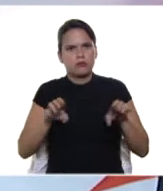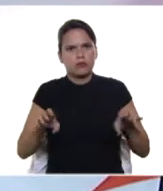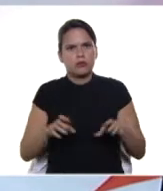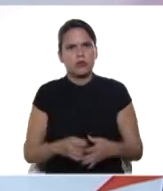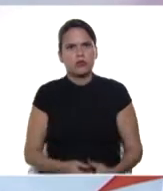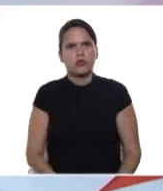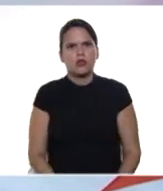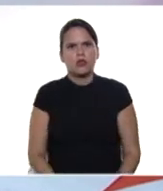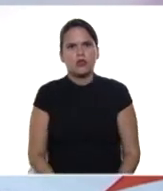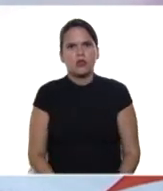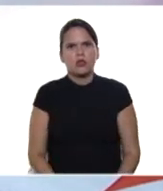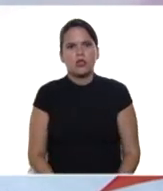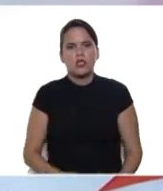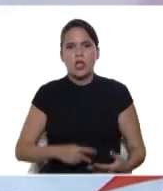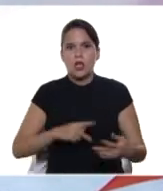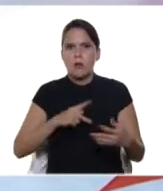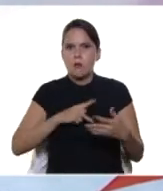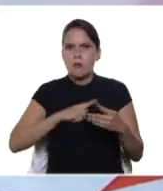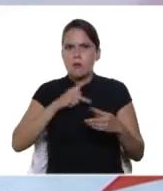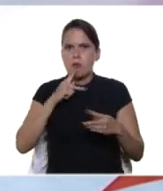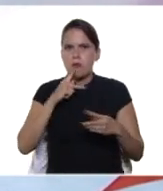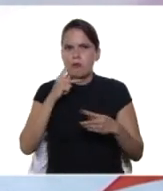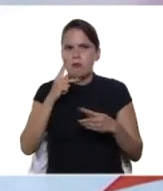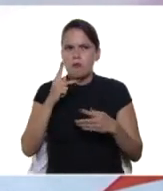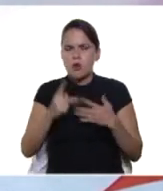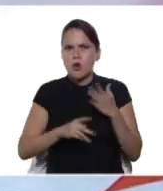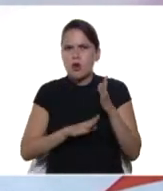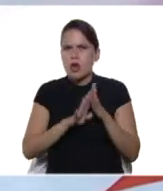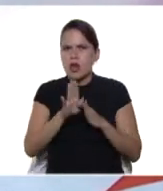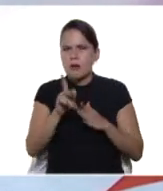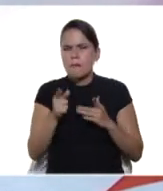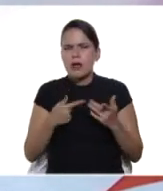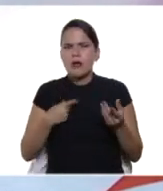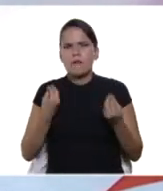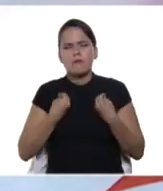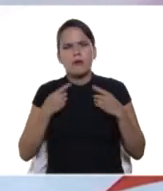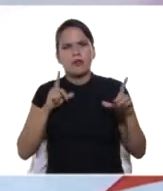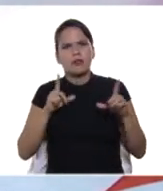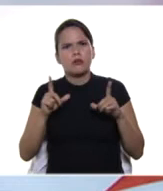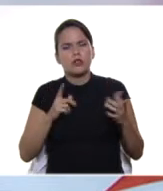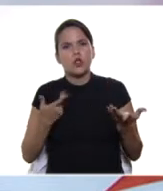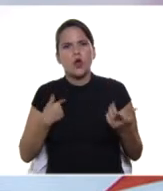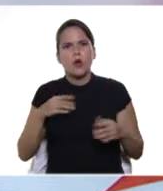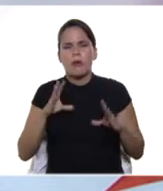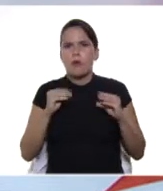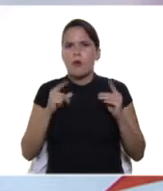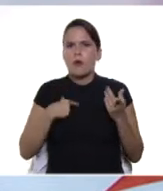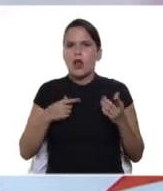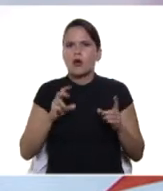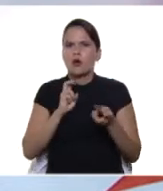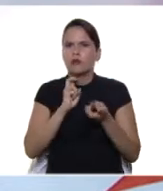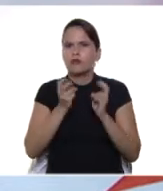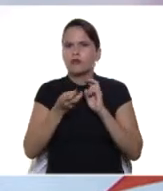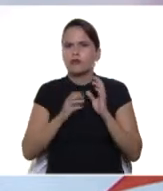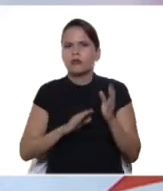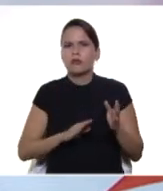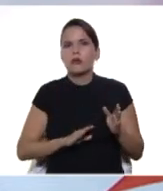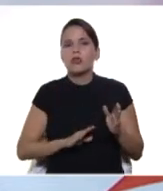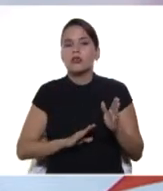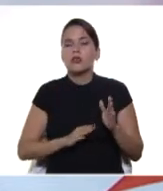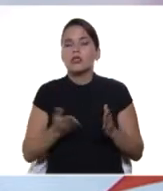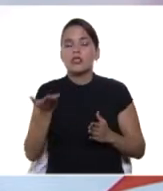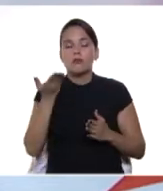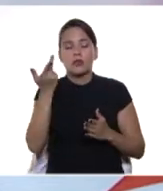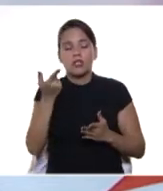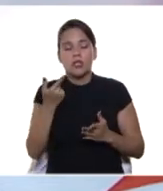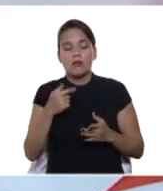y el programa, el canal Vive TV. Hoy vamos a estar trabajando con el tema indispensable, seguridad y